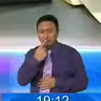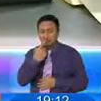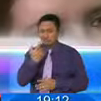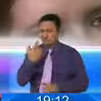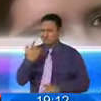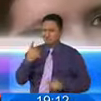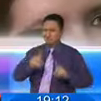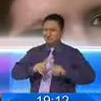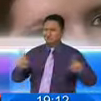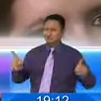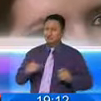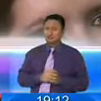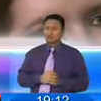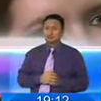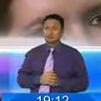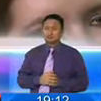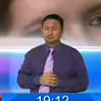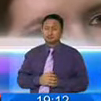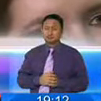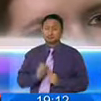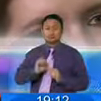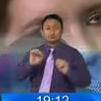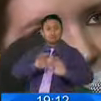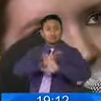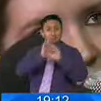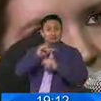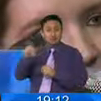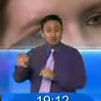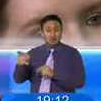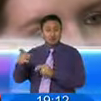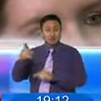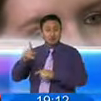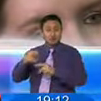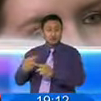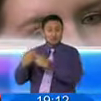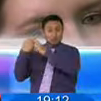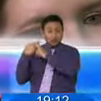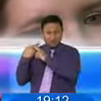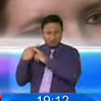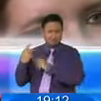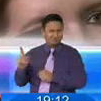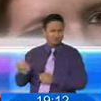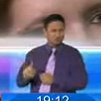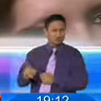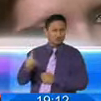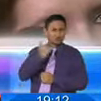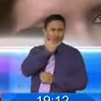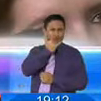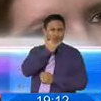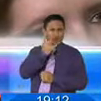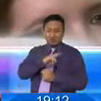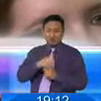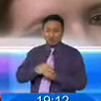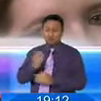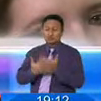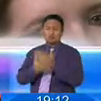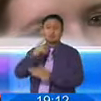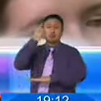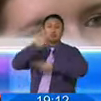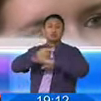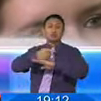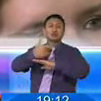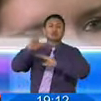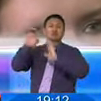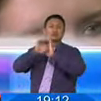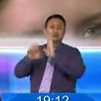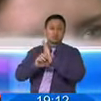El que dejamos muy en claro que ellos no tienen las competencias que dicen tener, incluso de establecer mandatos